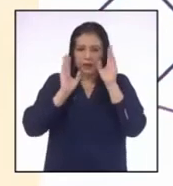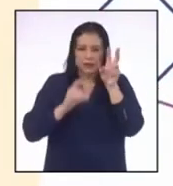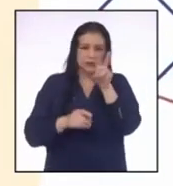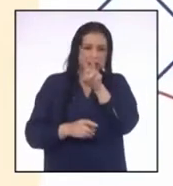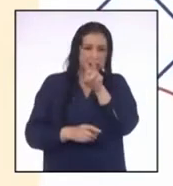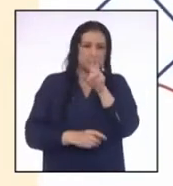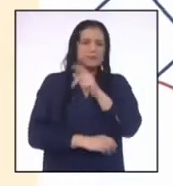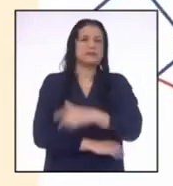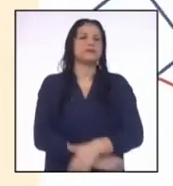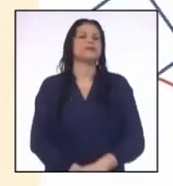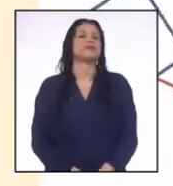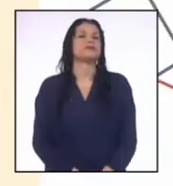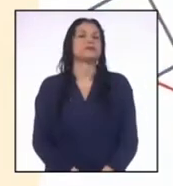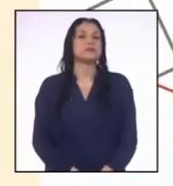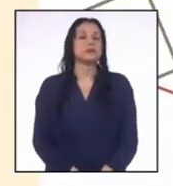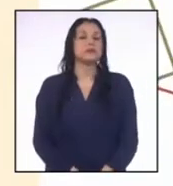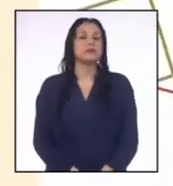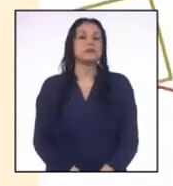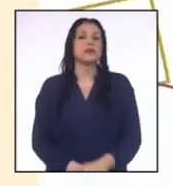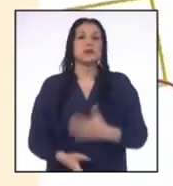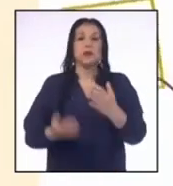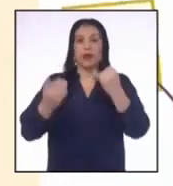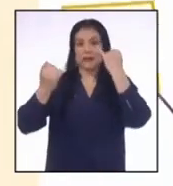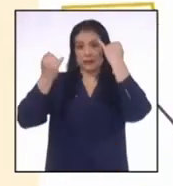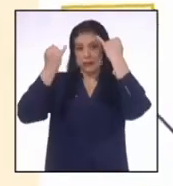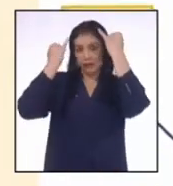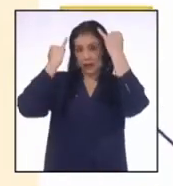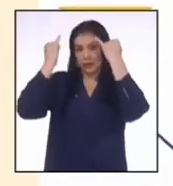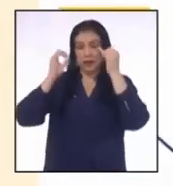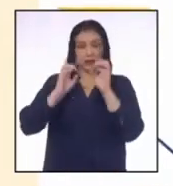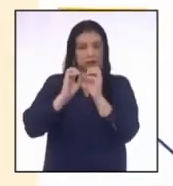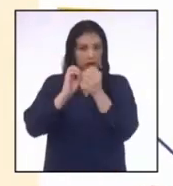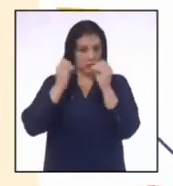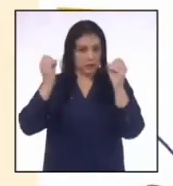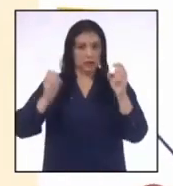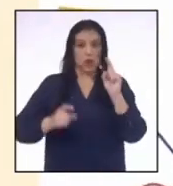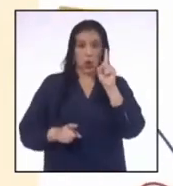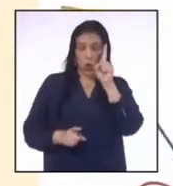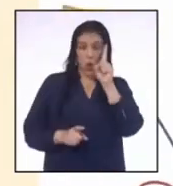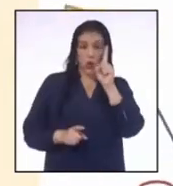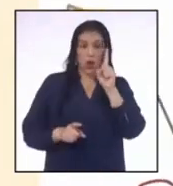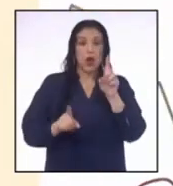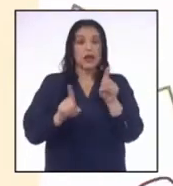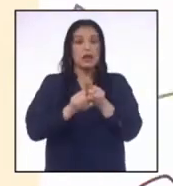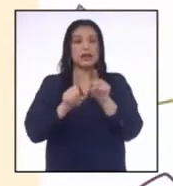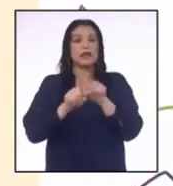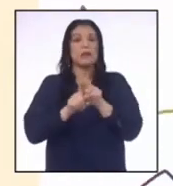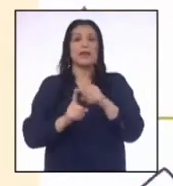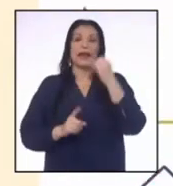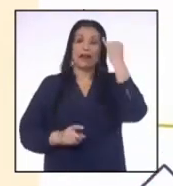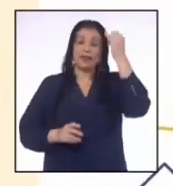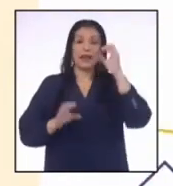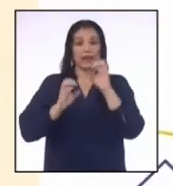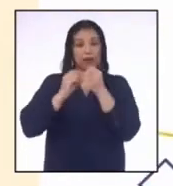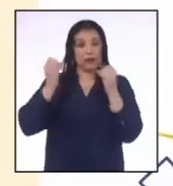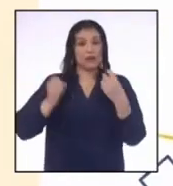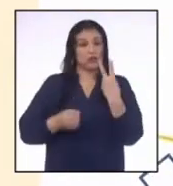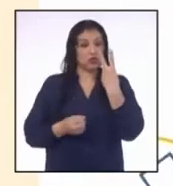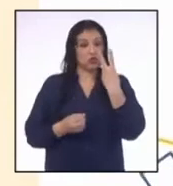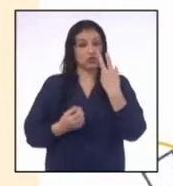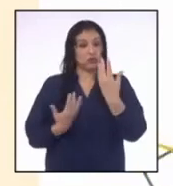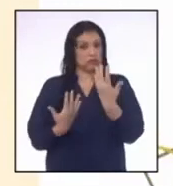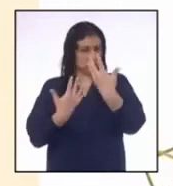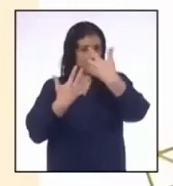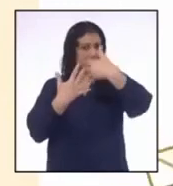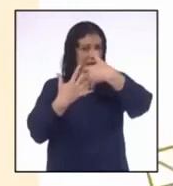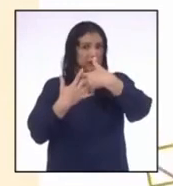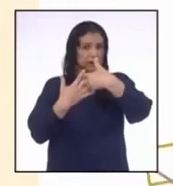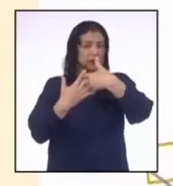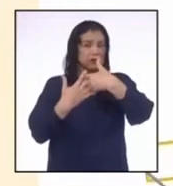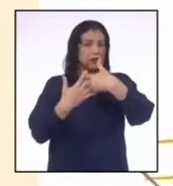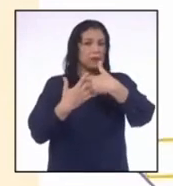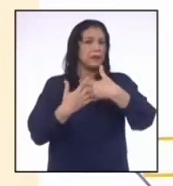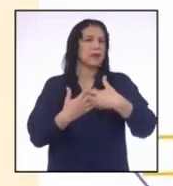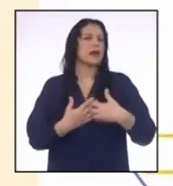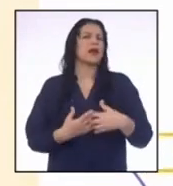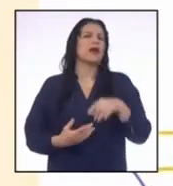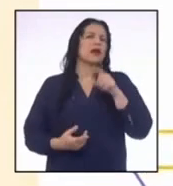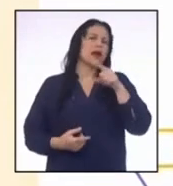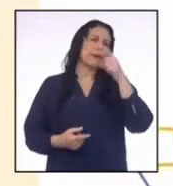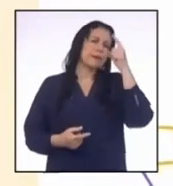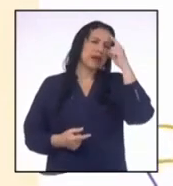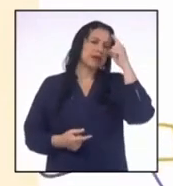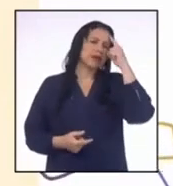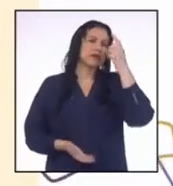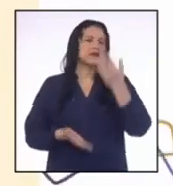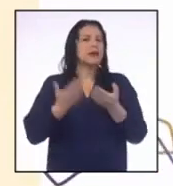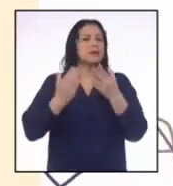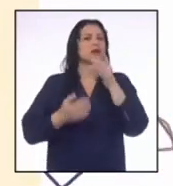lo siguiente. Como las ideas de la oración 1 y la oración 2 están relacionadas, ¿qué te